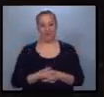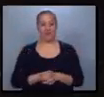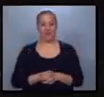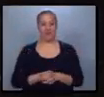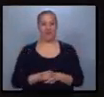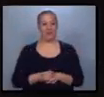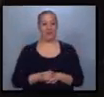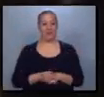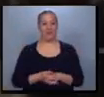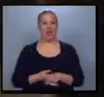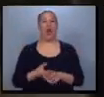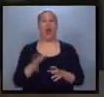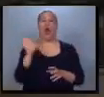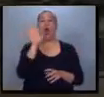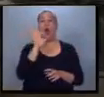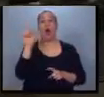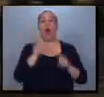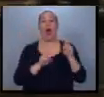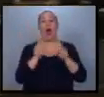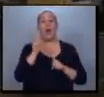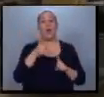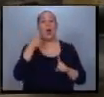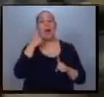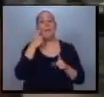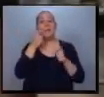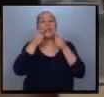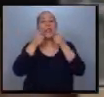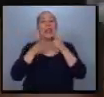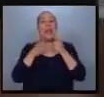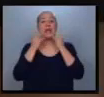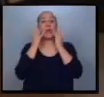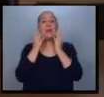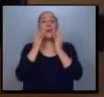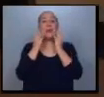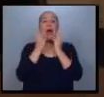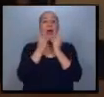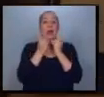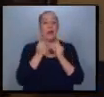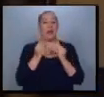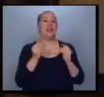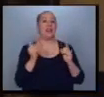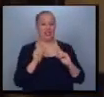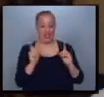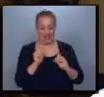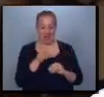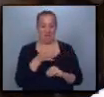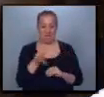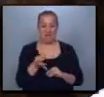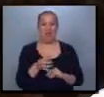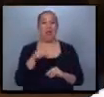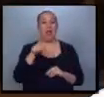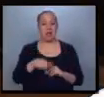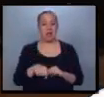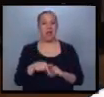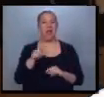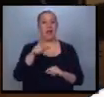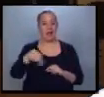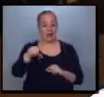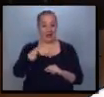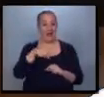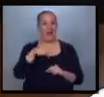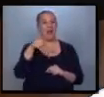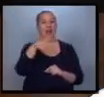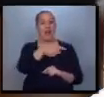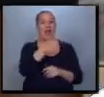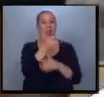dejé 500. O algunos se dejen crecer la barba de 30 años para ir a reclamar. Van a venir, tal cual. Aquí se les ocurrió a un par de los chicos del móvil que tienen